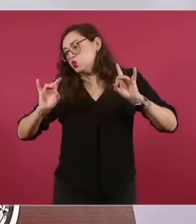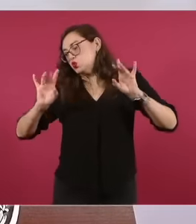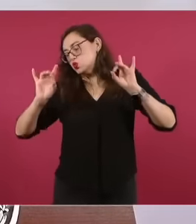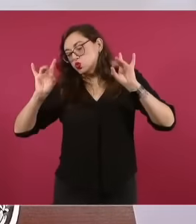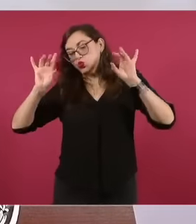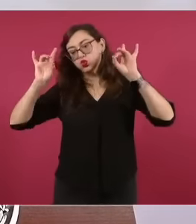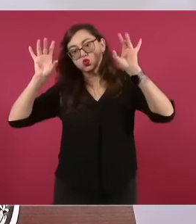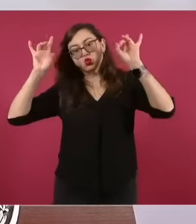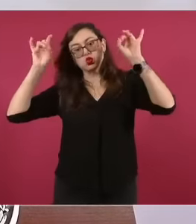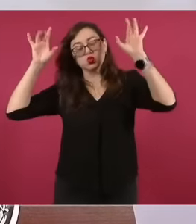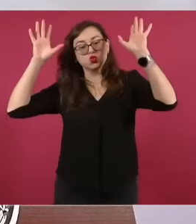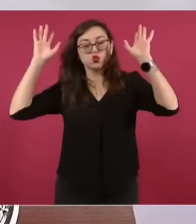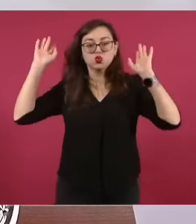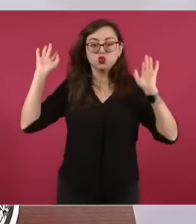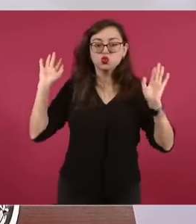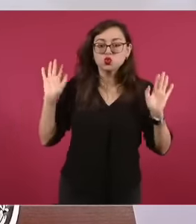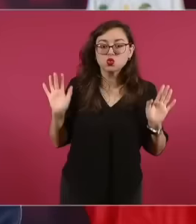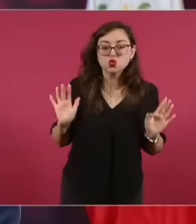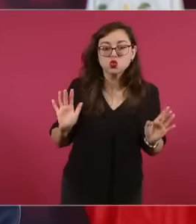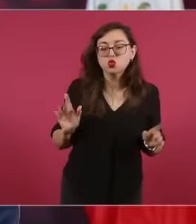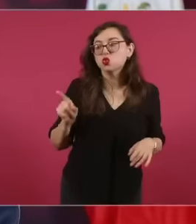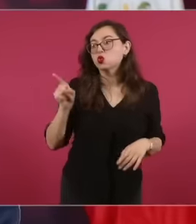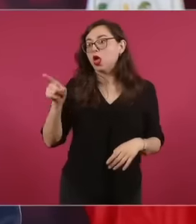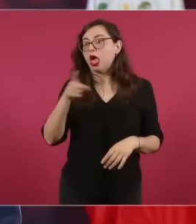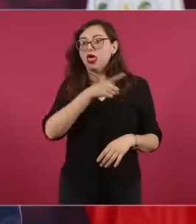de la legalidad.